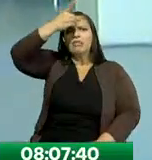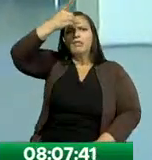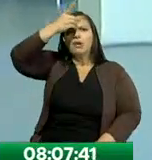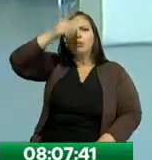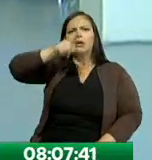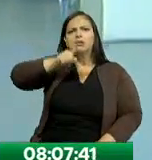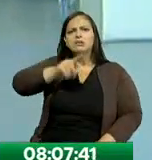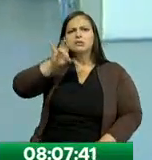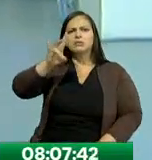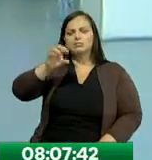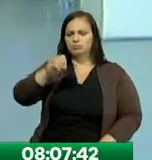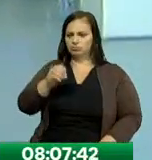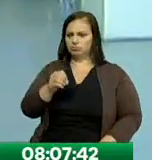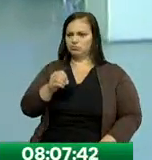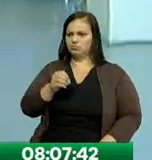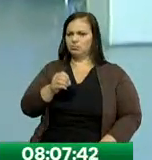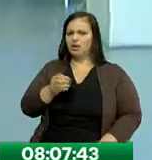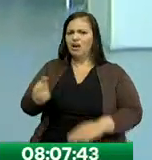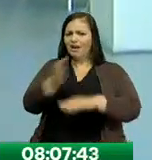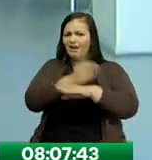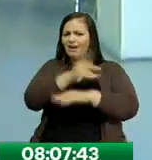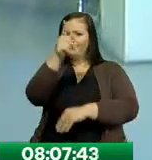Entonces se están burlando de la gente.